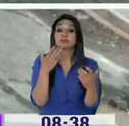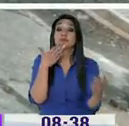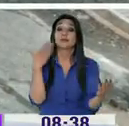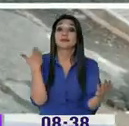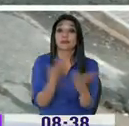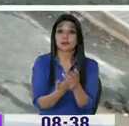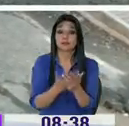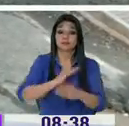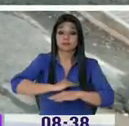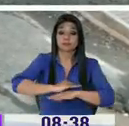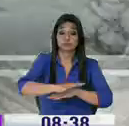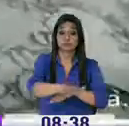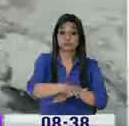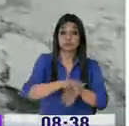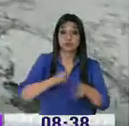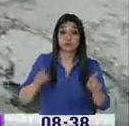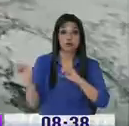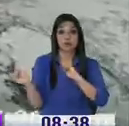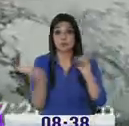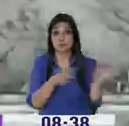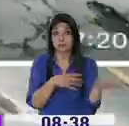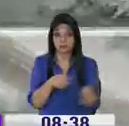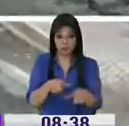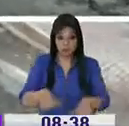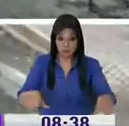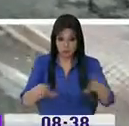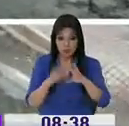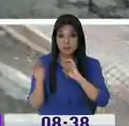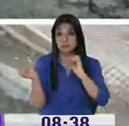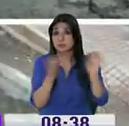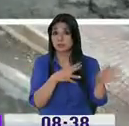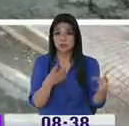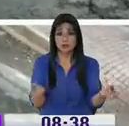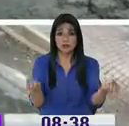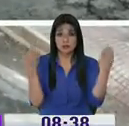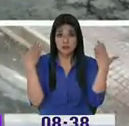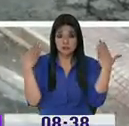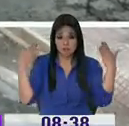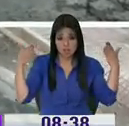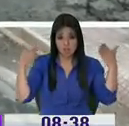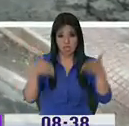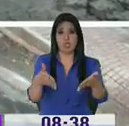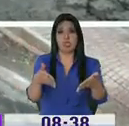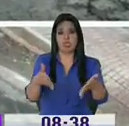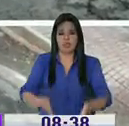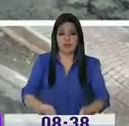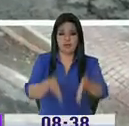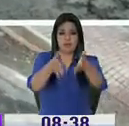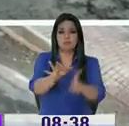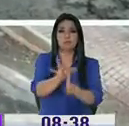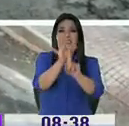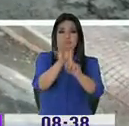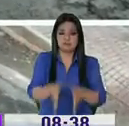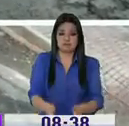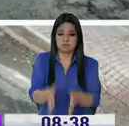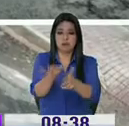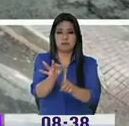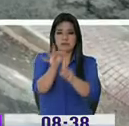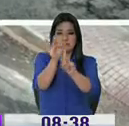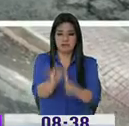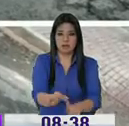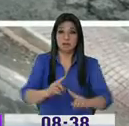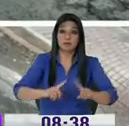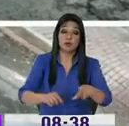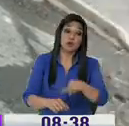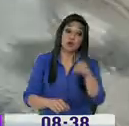agradecemos porque se hace, pero se han olvidado de reparar en muchas zonas. O sea, están tan embebidos pavimentando las zonas que dijo el